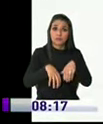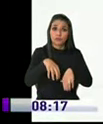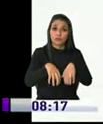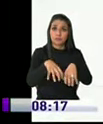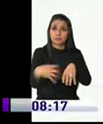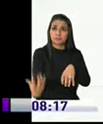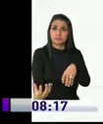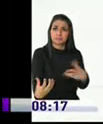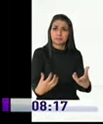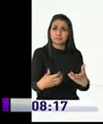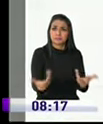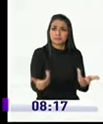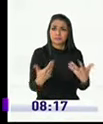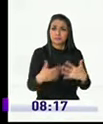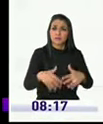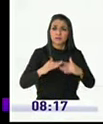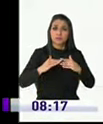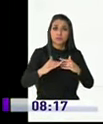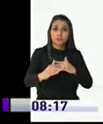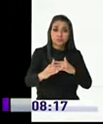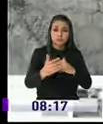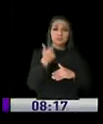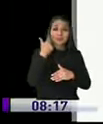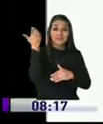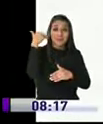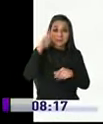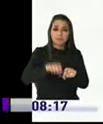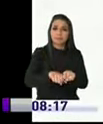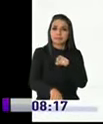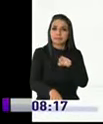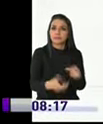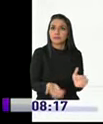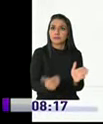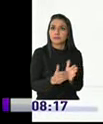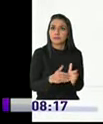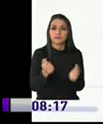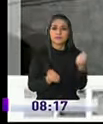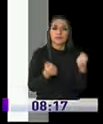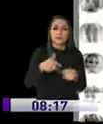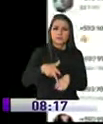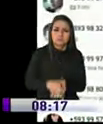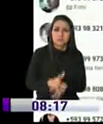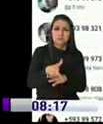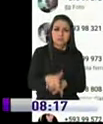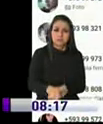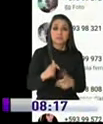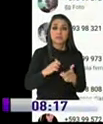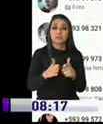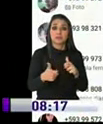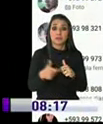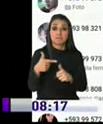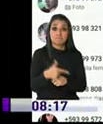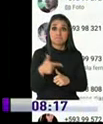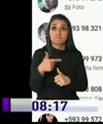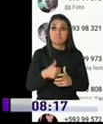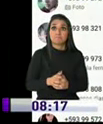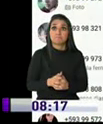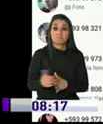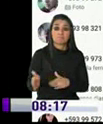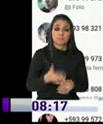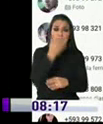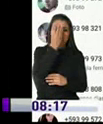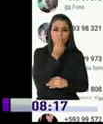y se ha puesto una capa asfáltica hace algún tiempo que ya no funciona. Los vehículos están teniendo problemas en este sector. Buenos días, favor las